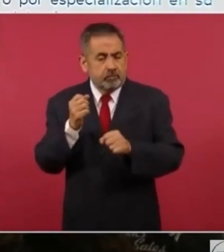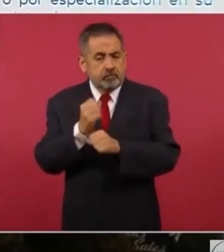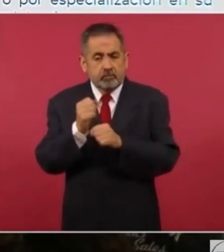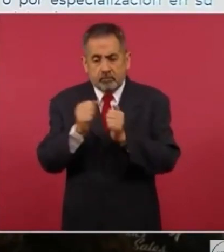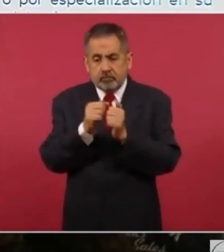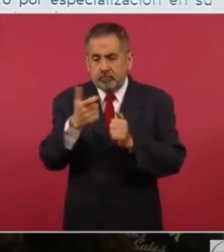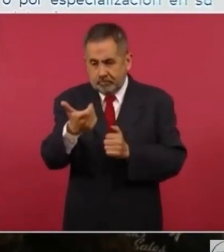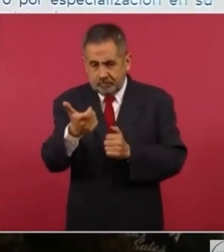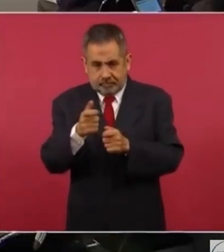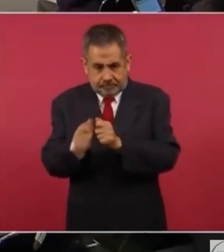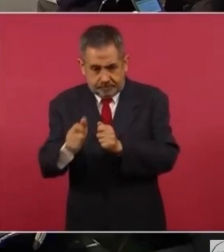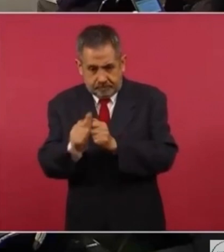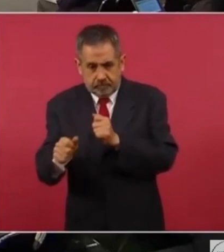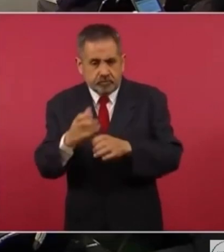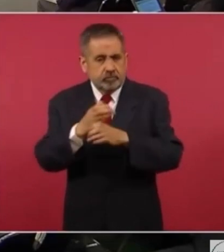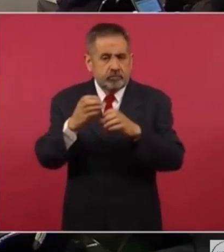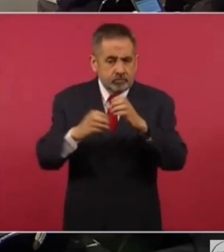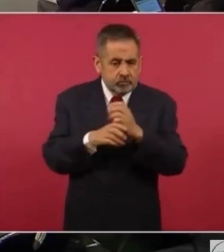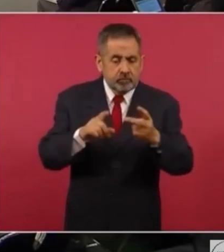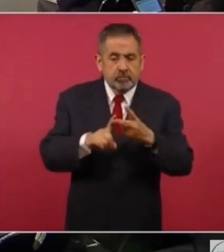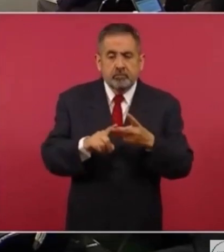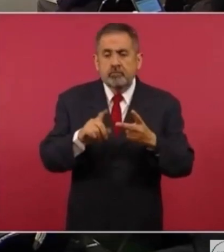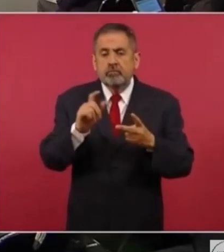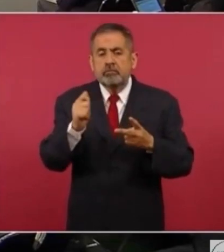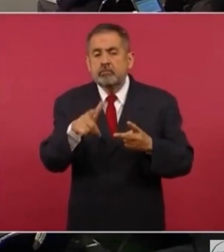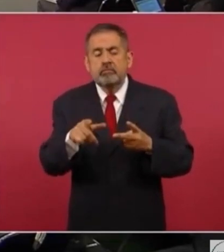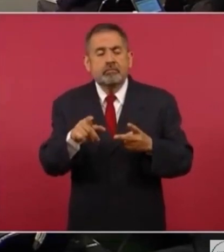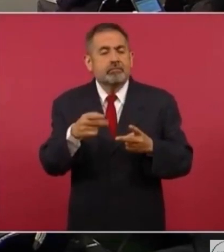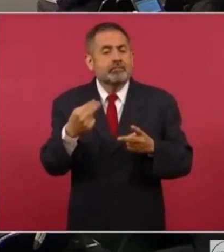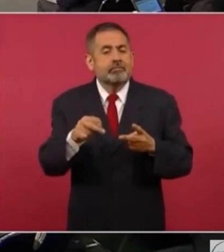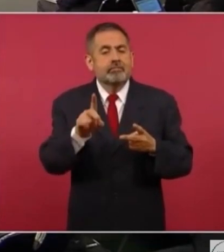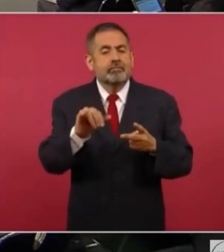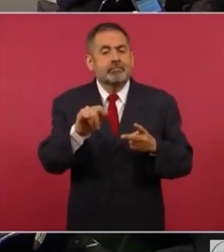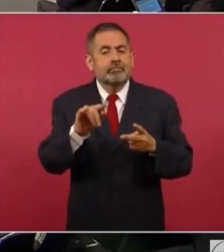en especie, incluyendo dietas,